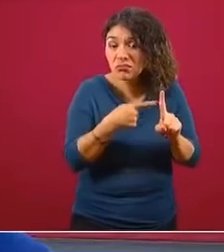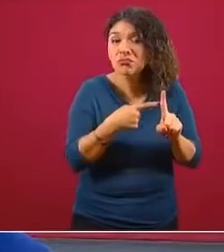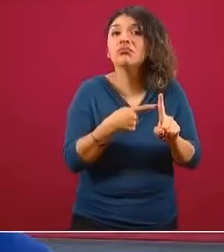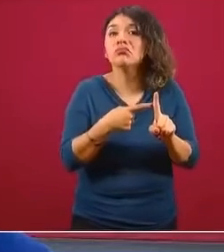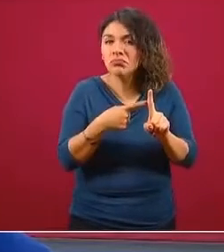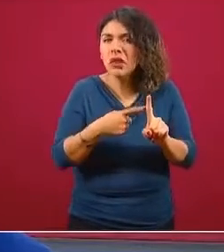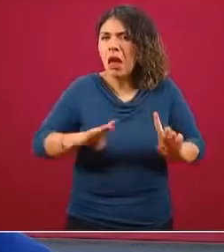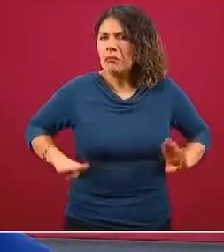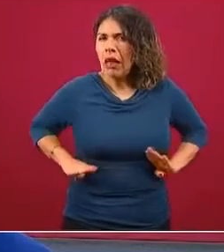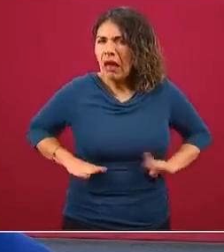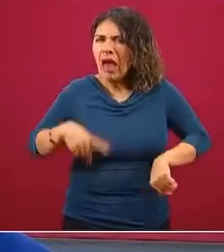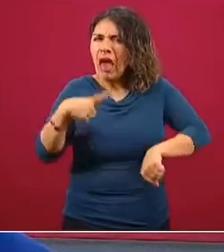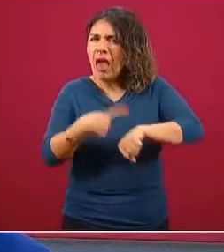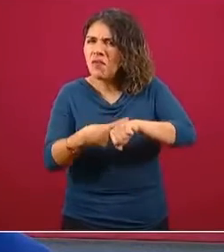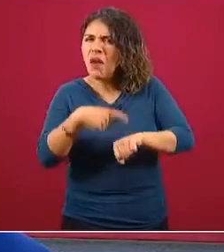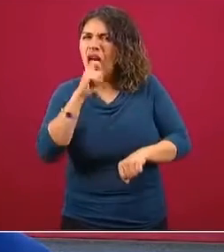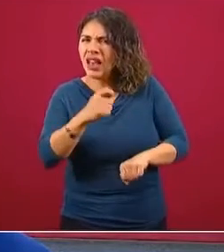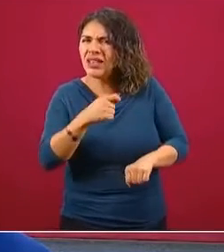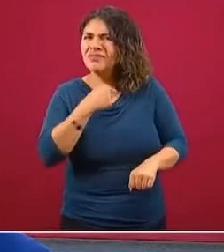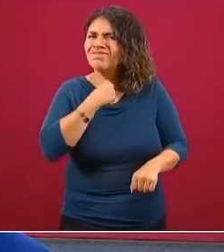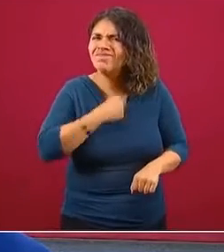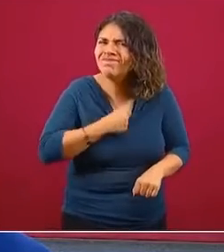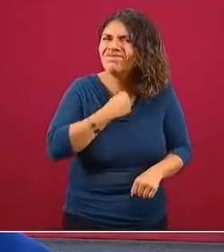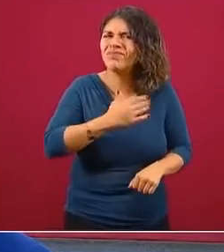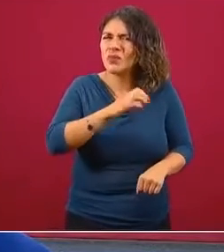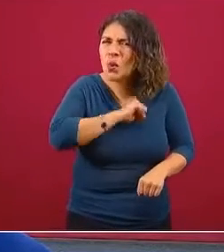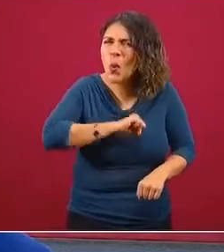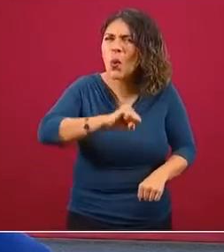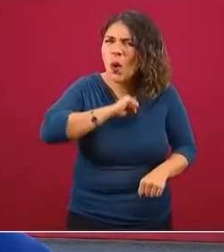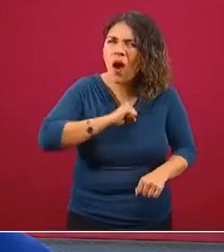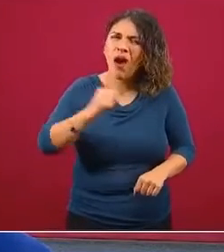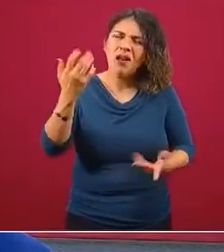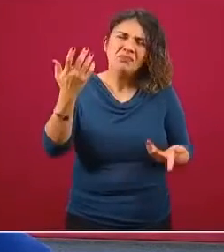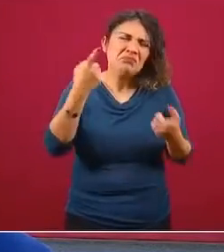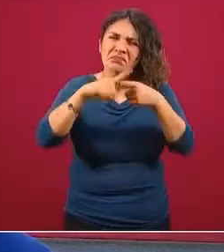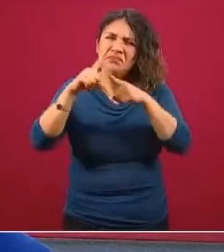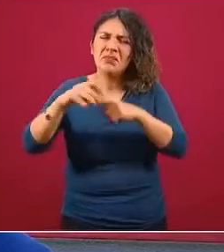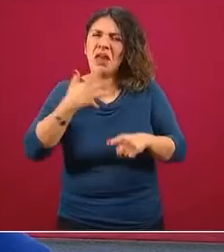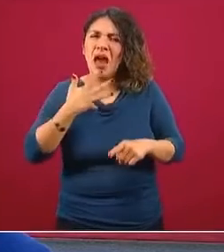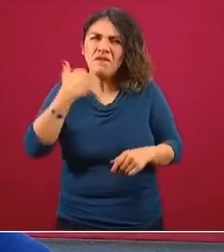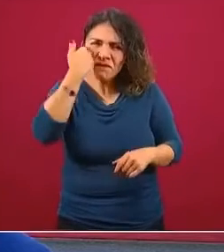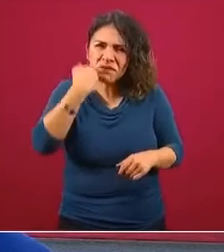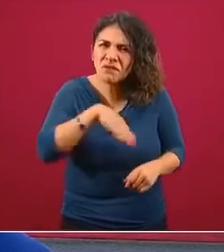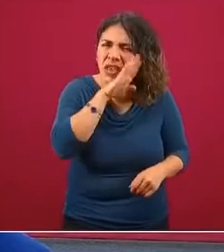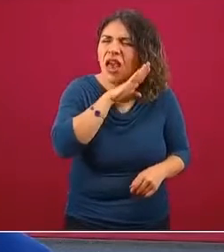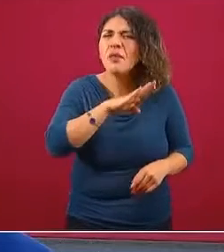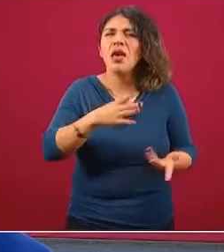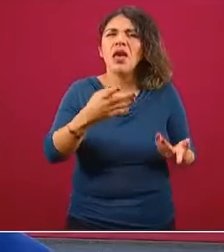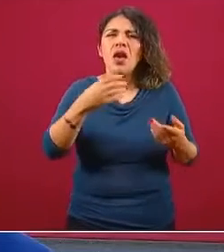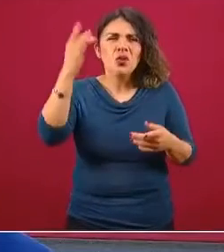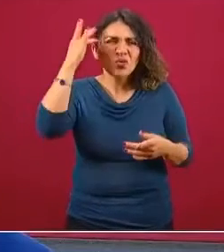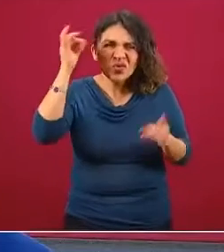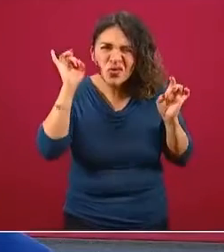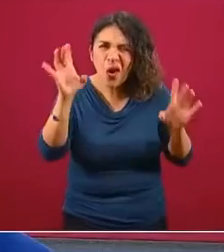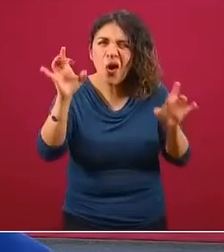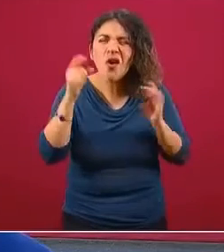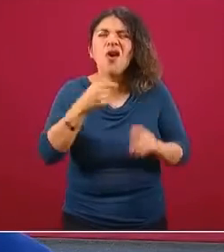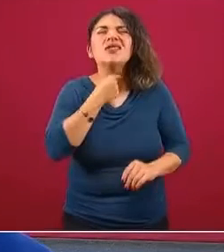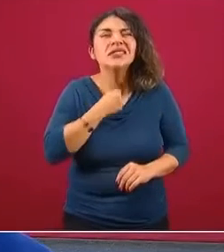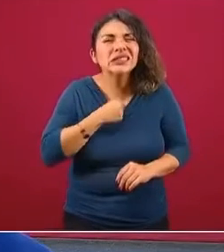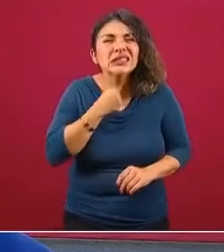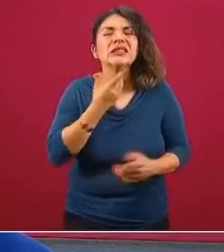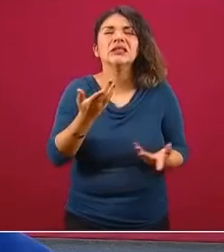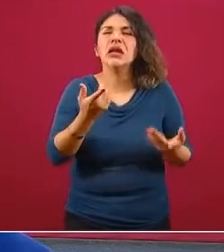de acuerdo a sus características médicas, características clínicas, la presencia de fiebre, tos, dolor de cabeza, dolor de